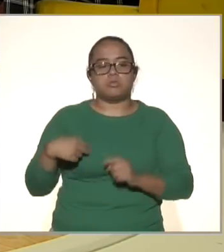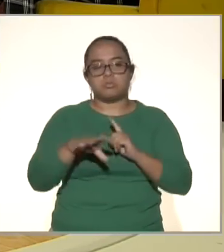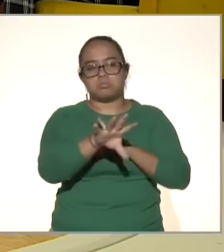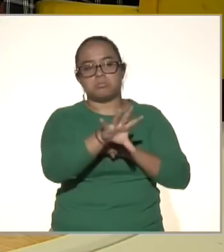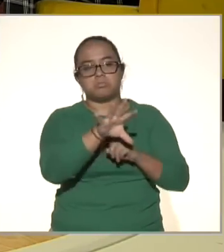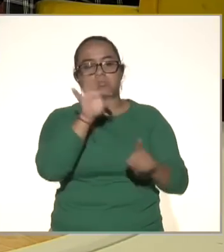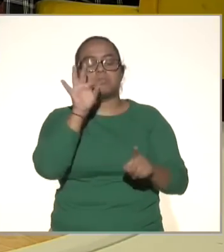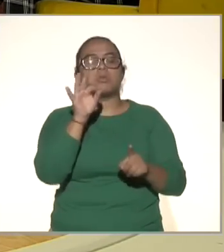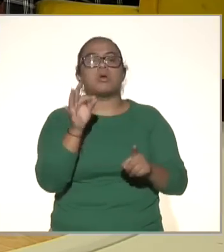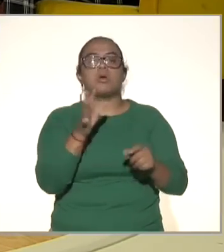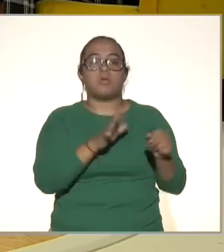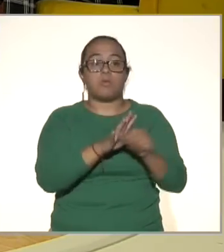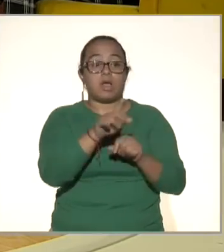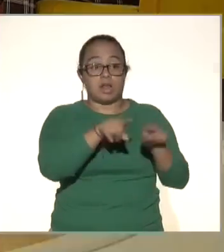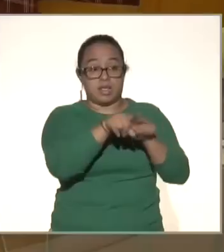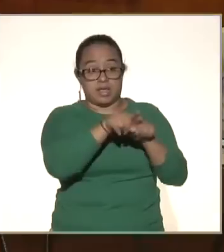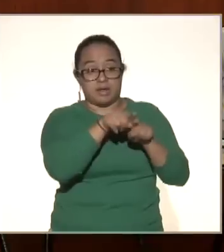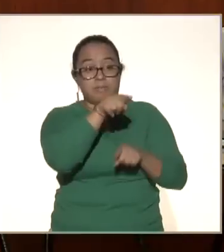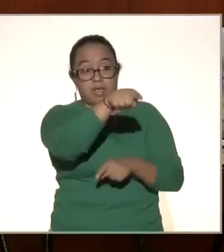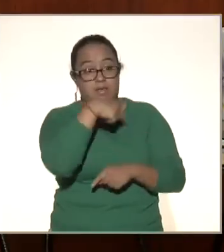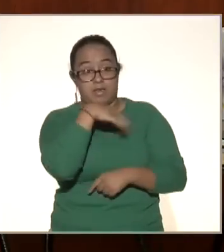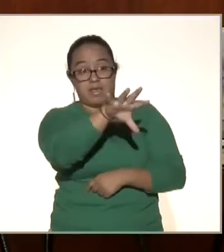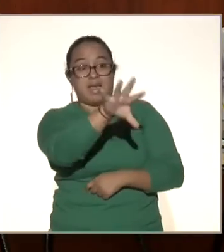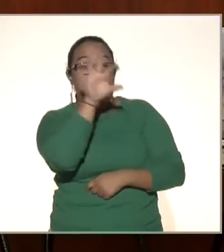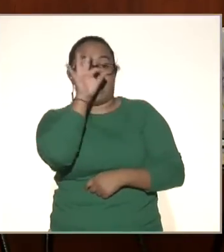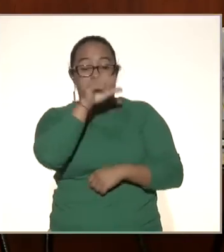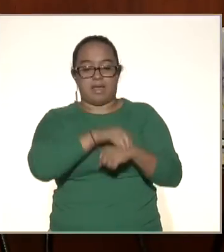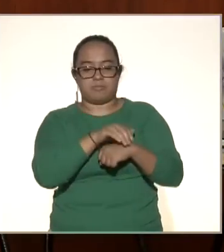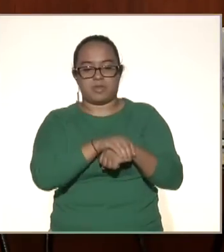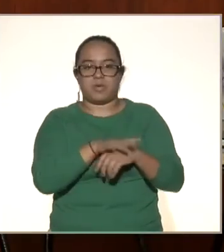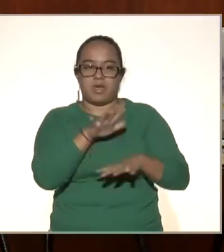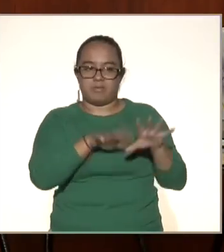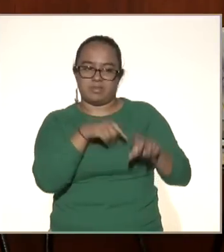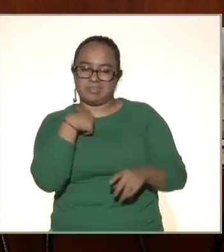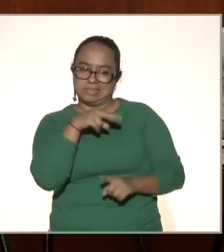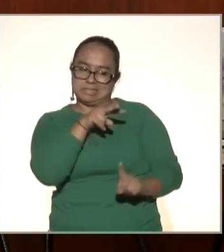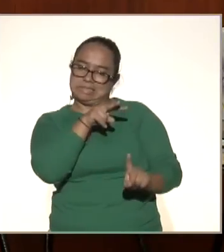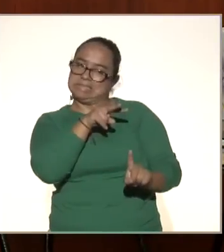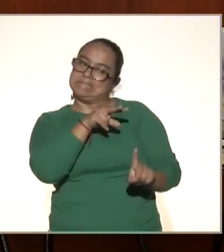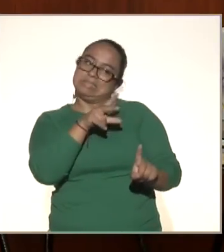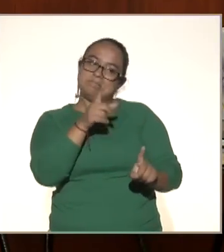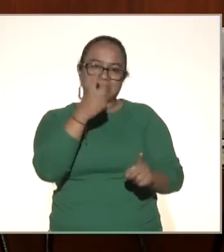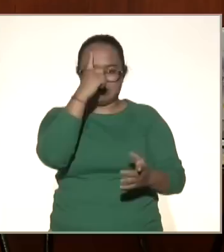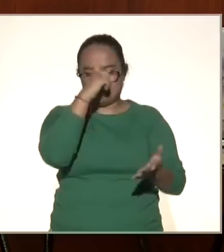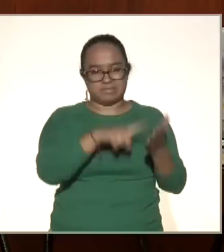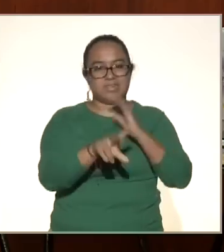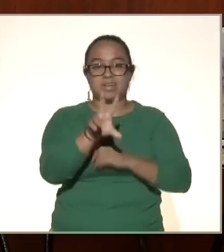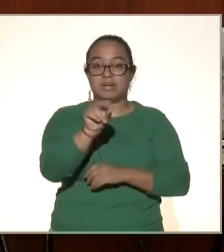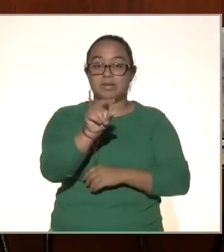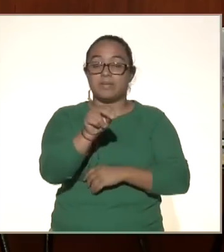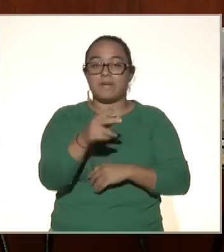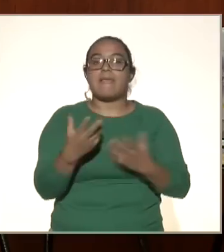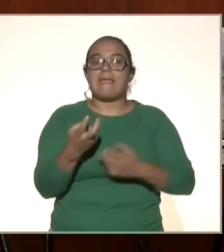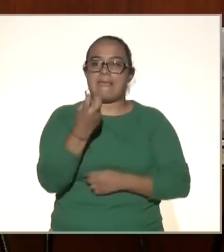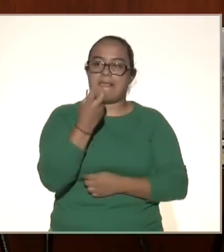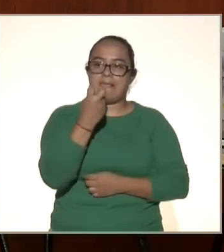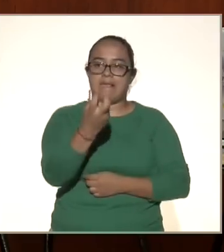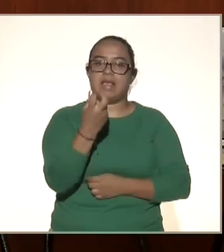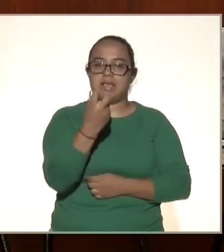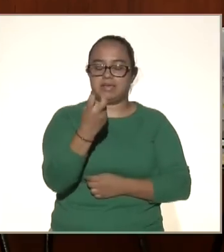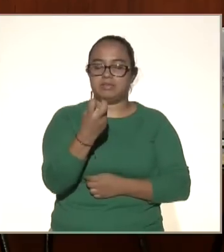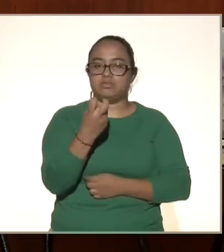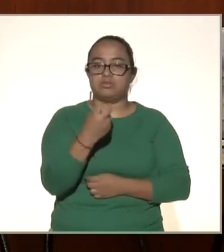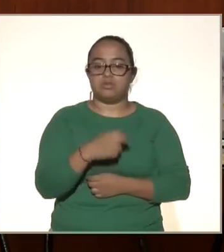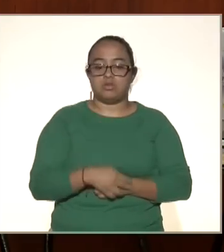vez no elegiríamos a ese hermano como un amigo, ¿no? Entonces, ahí es donde empieza a ser como,